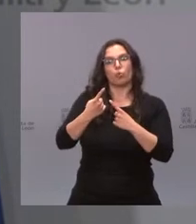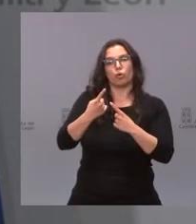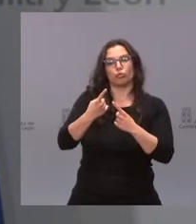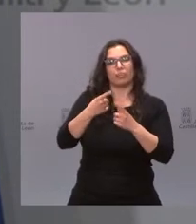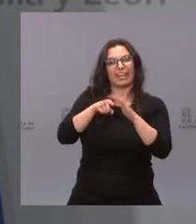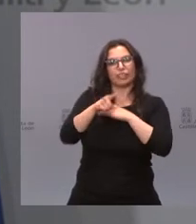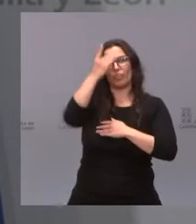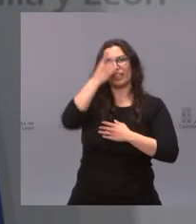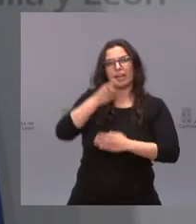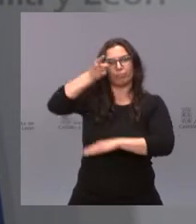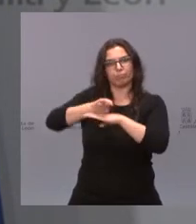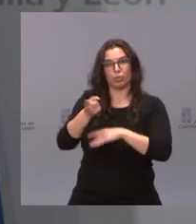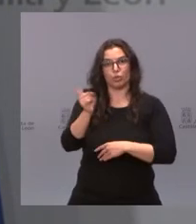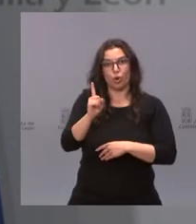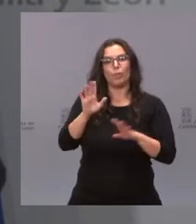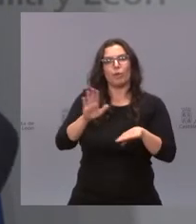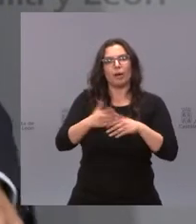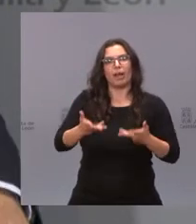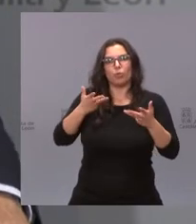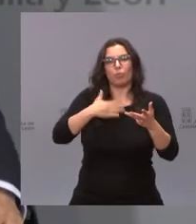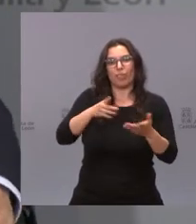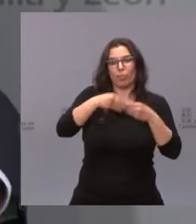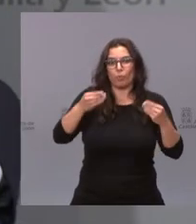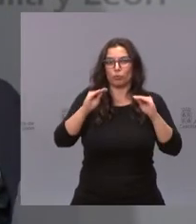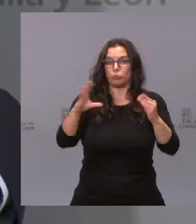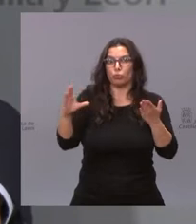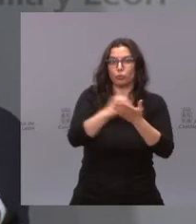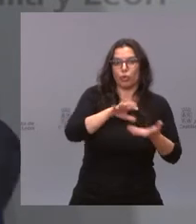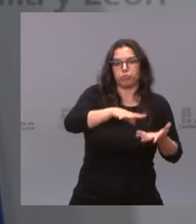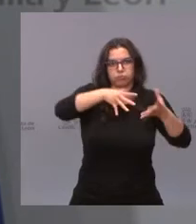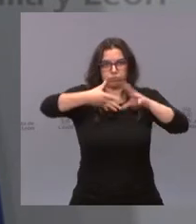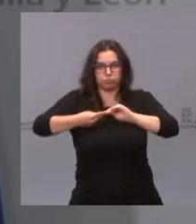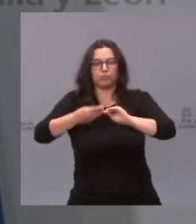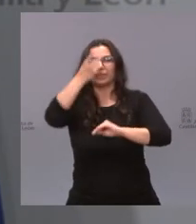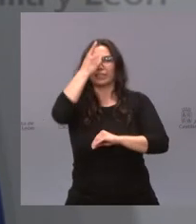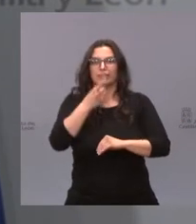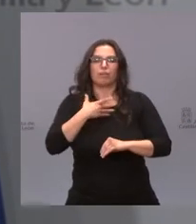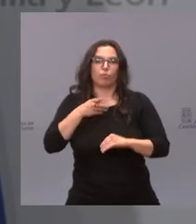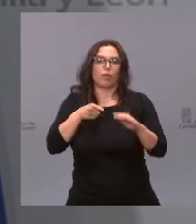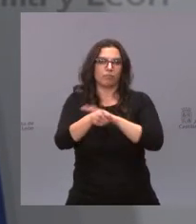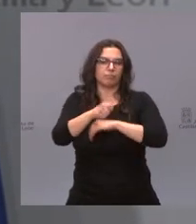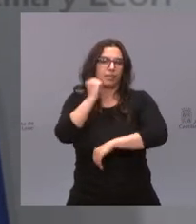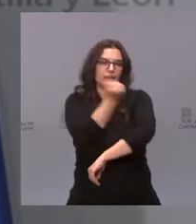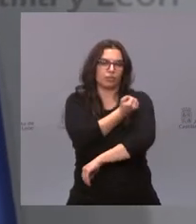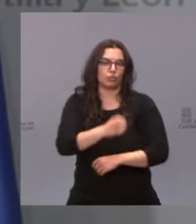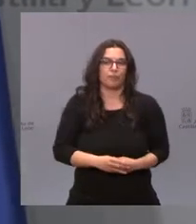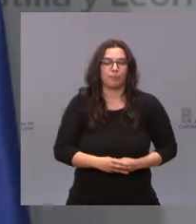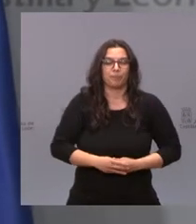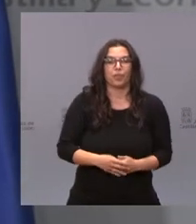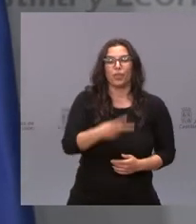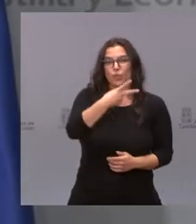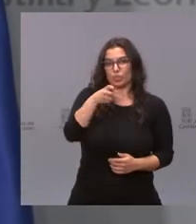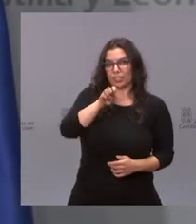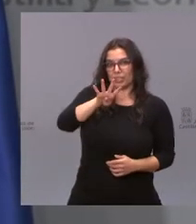en la transformación de todos sus documentos en documentos electrónicos que puedan ser registrados por este sistema. Más de